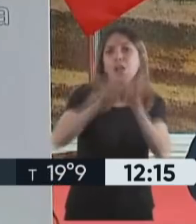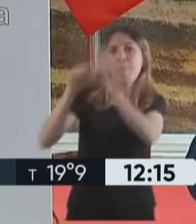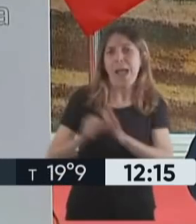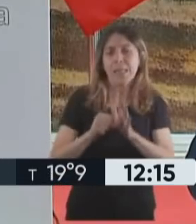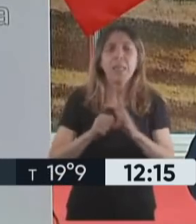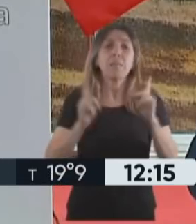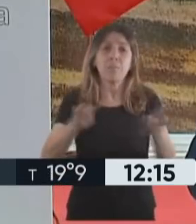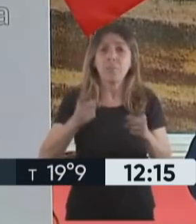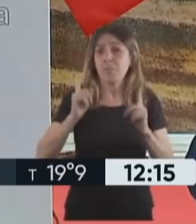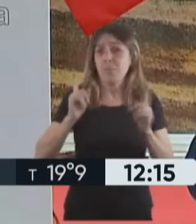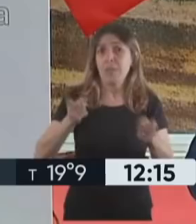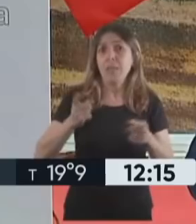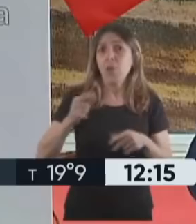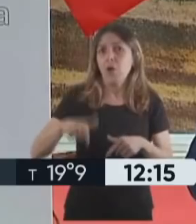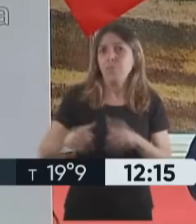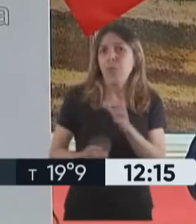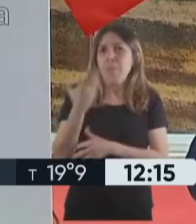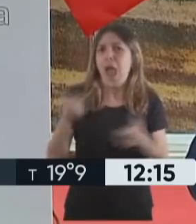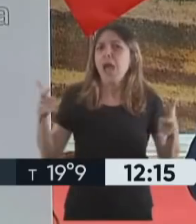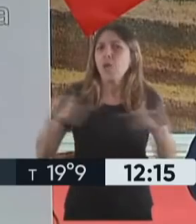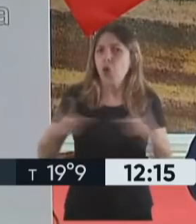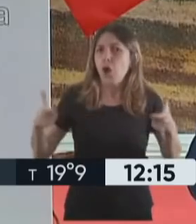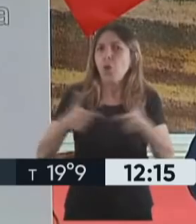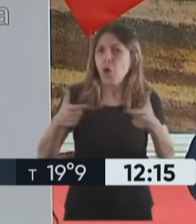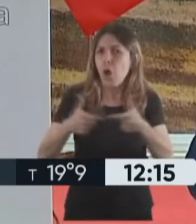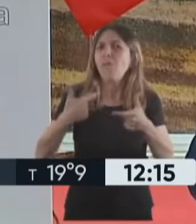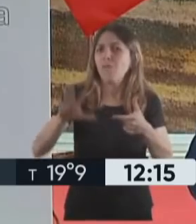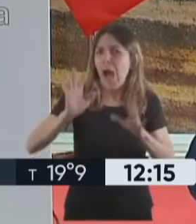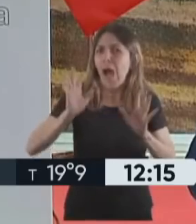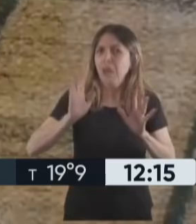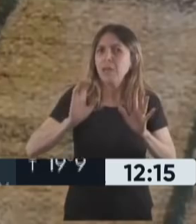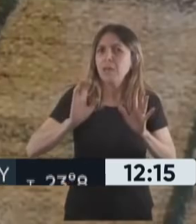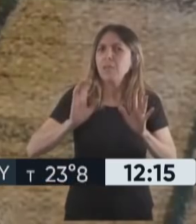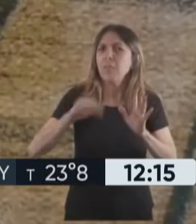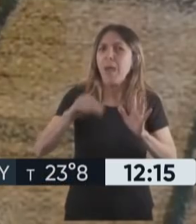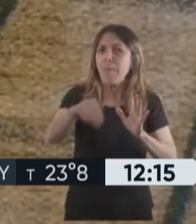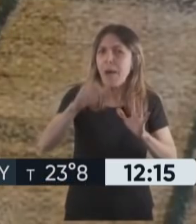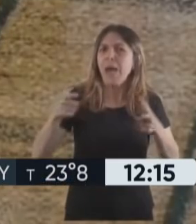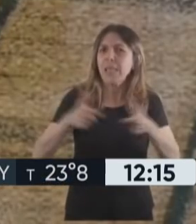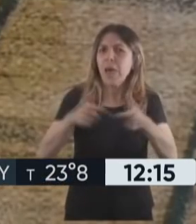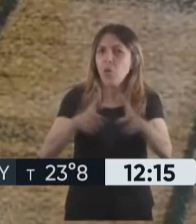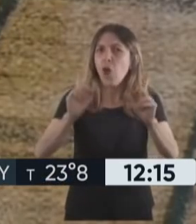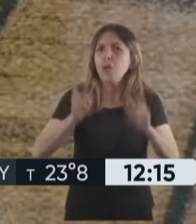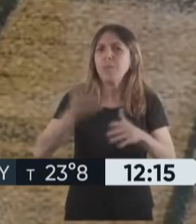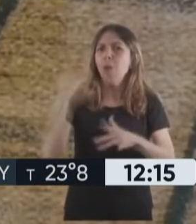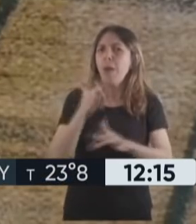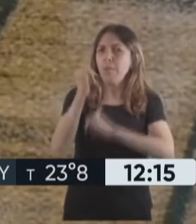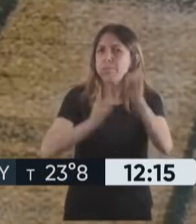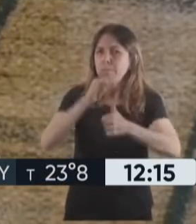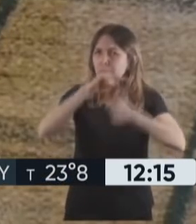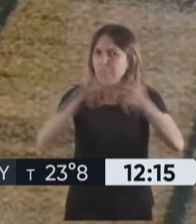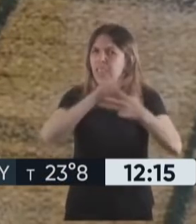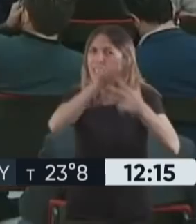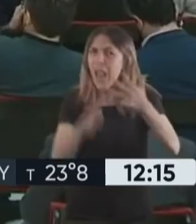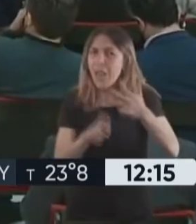hemos tenido hoy día una mañana de reuniones que van a seguir sucediéndose en los niveles que les he señalado y